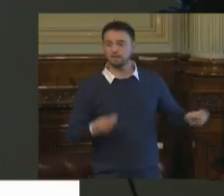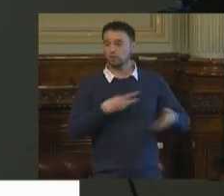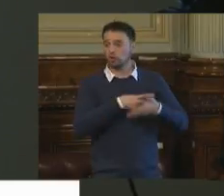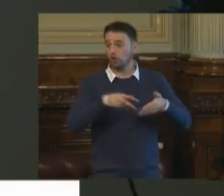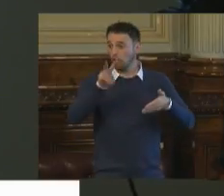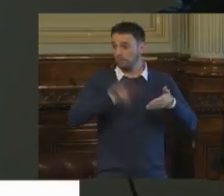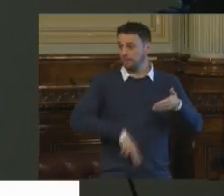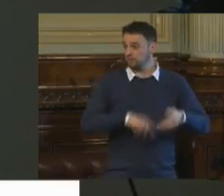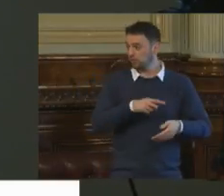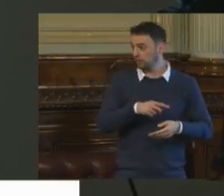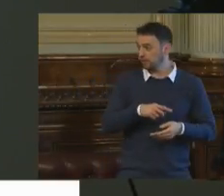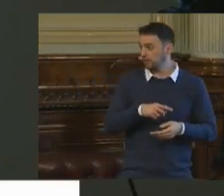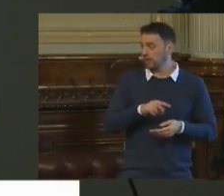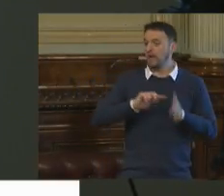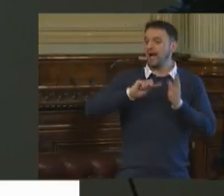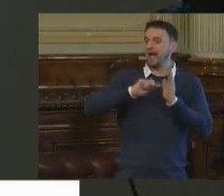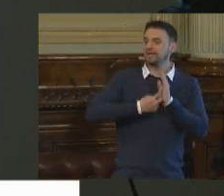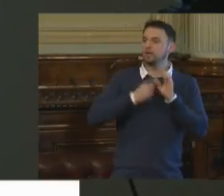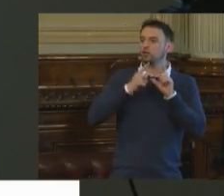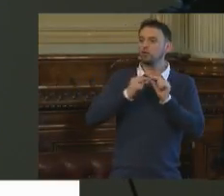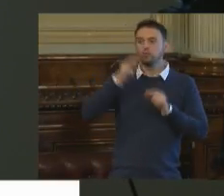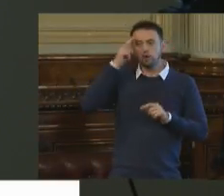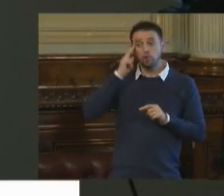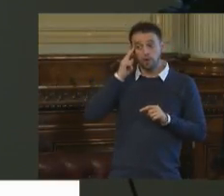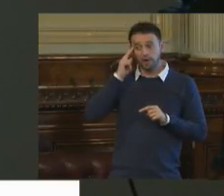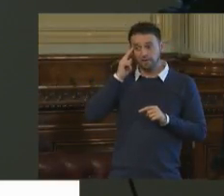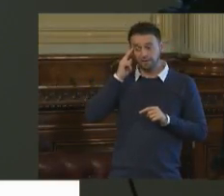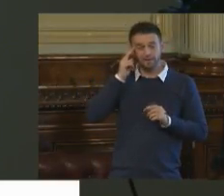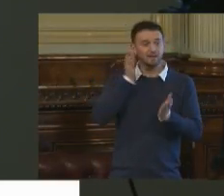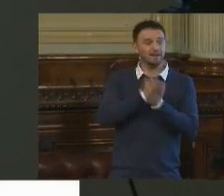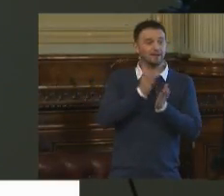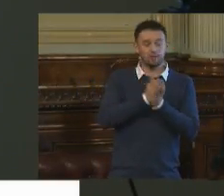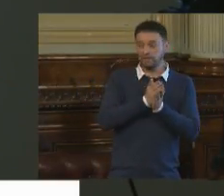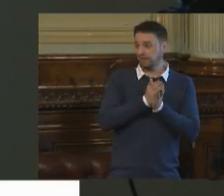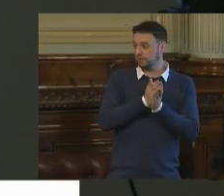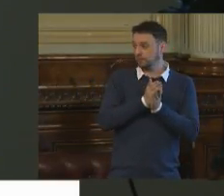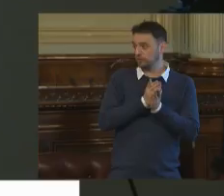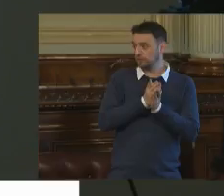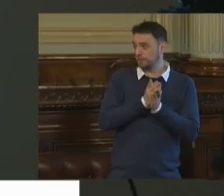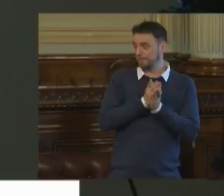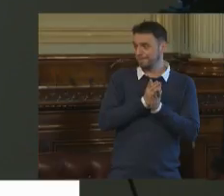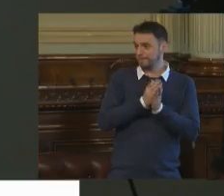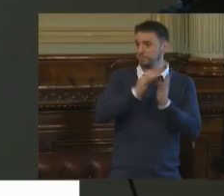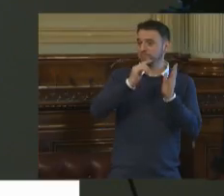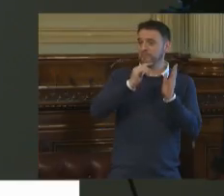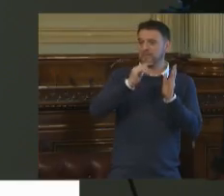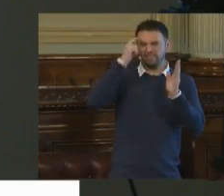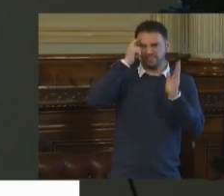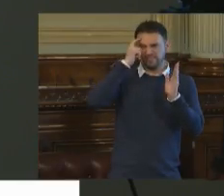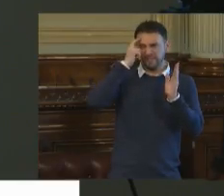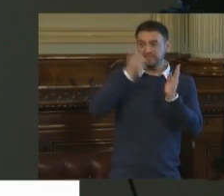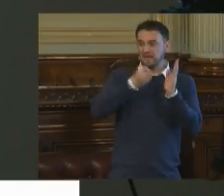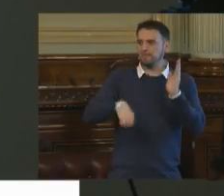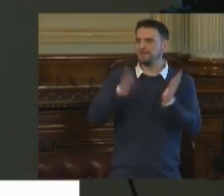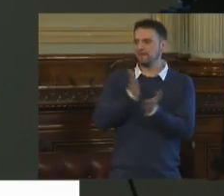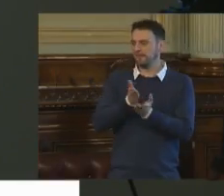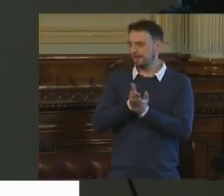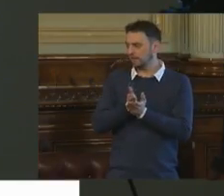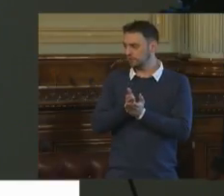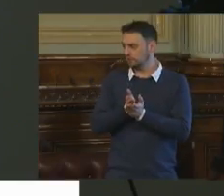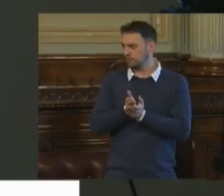en la convención aparece en el artículo 9 los derechos aparecen enumerados a partir del artículo 10